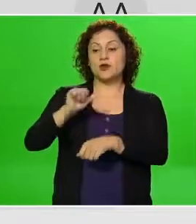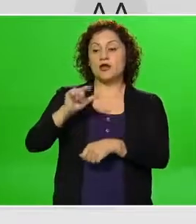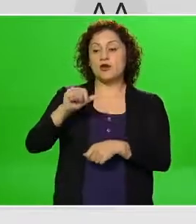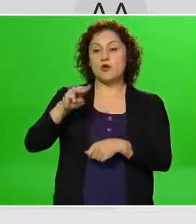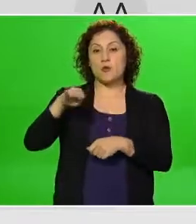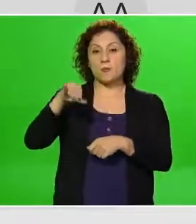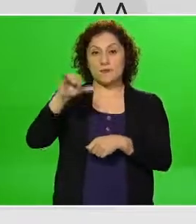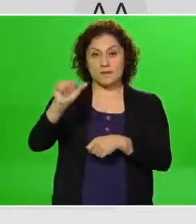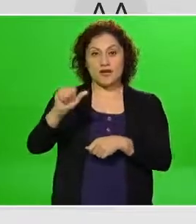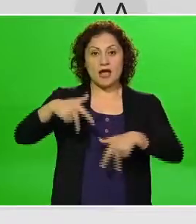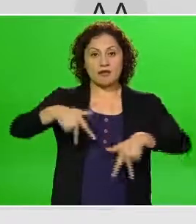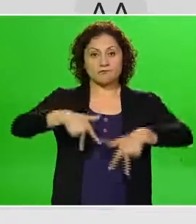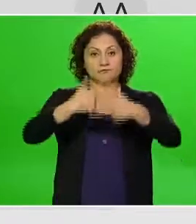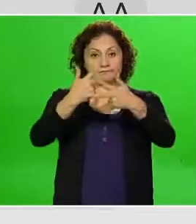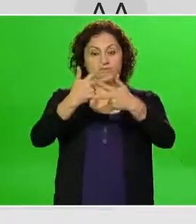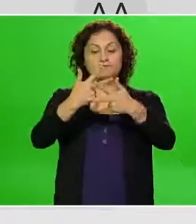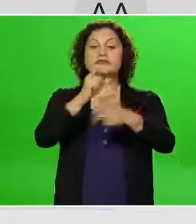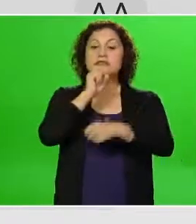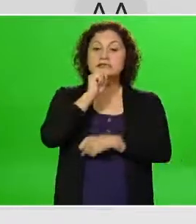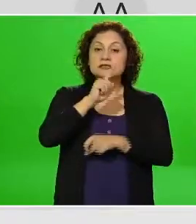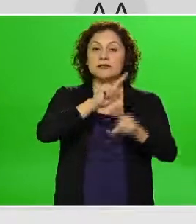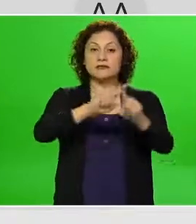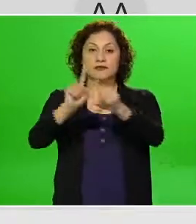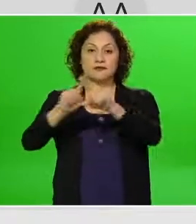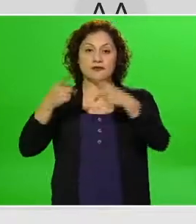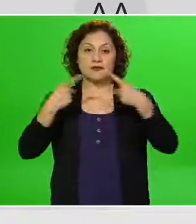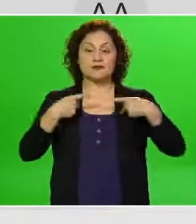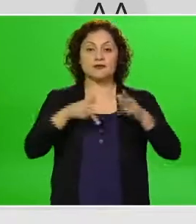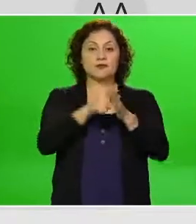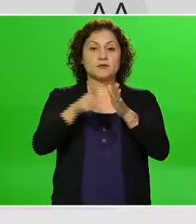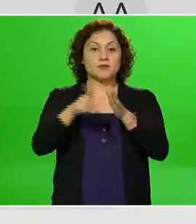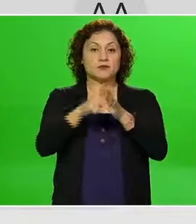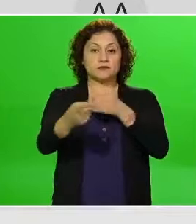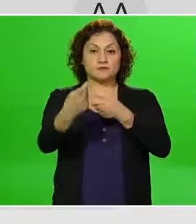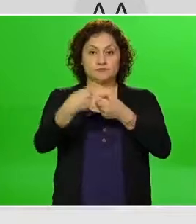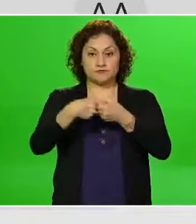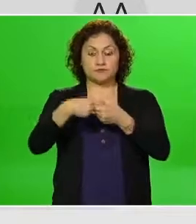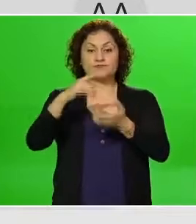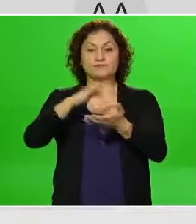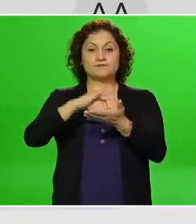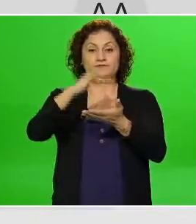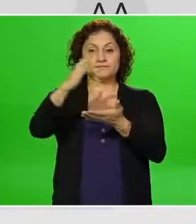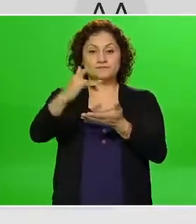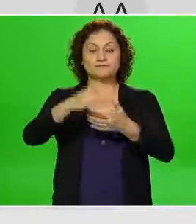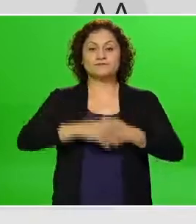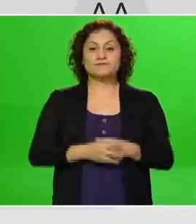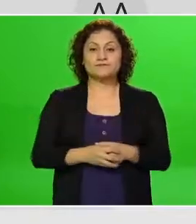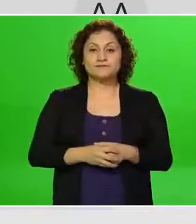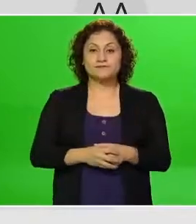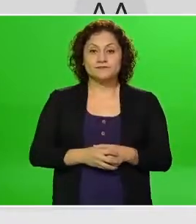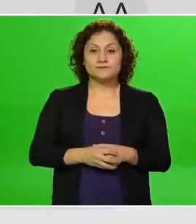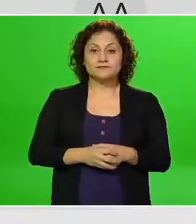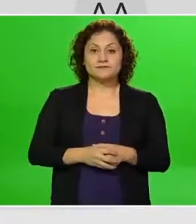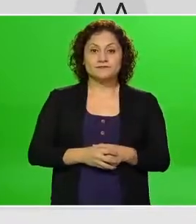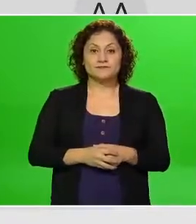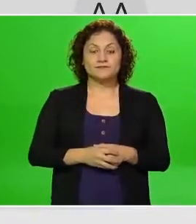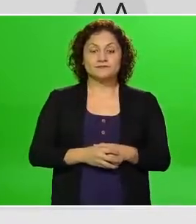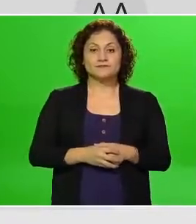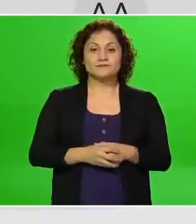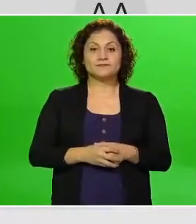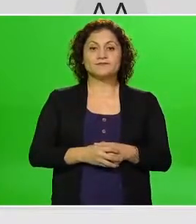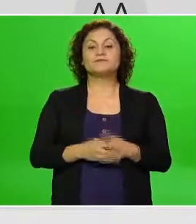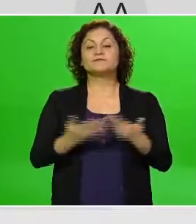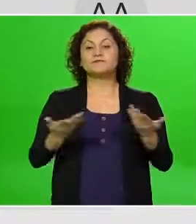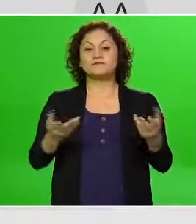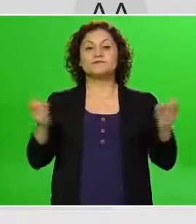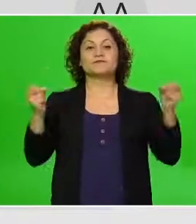transmisión remota y a todos nuestros compañeros de los medios de comunicación presentes. Les damos las gracias y nos